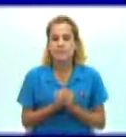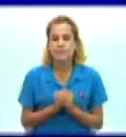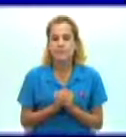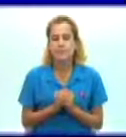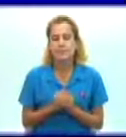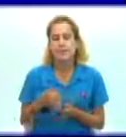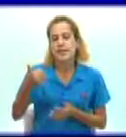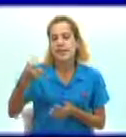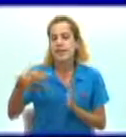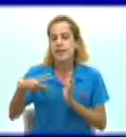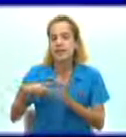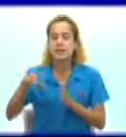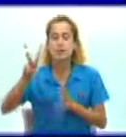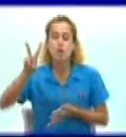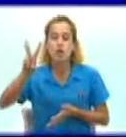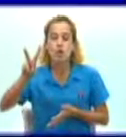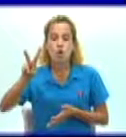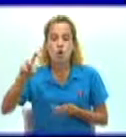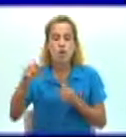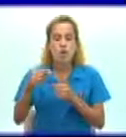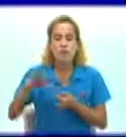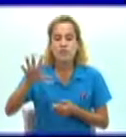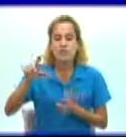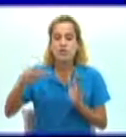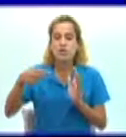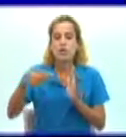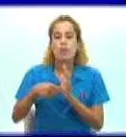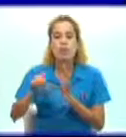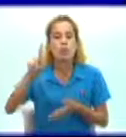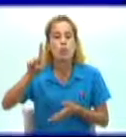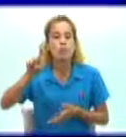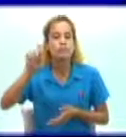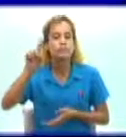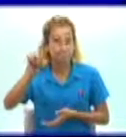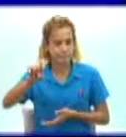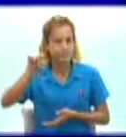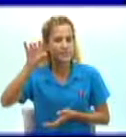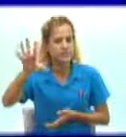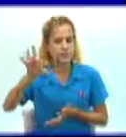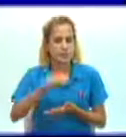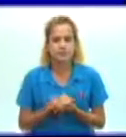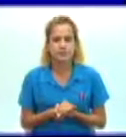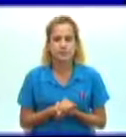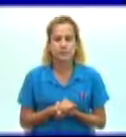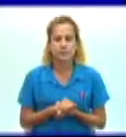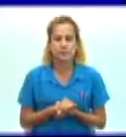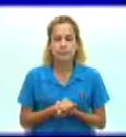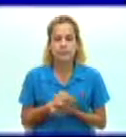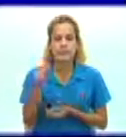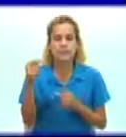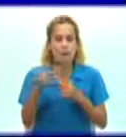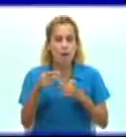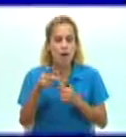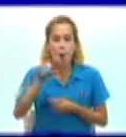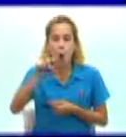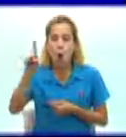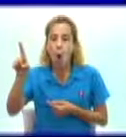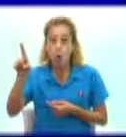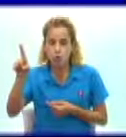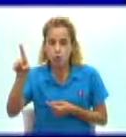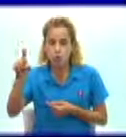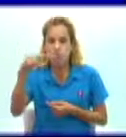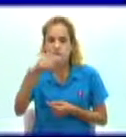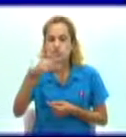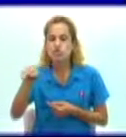5, por 1 es igual a 5. 6 más 5 es 11 sobre 10, se mantiene el denominador común que es 10. 11